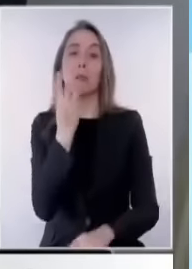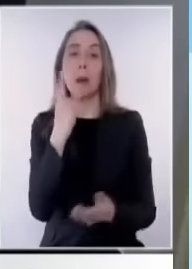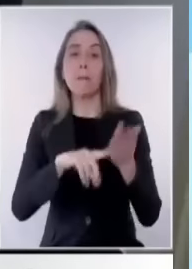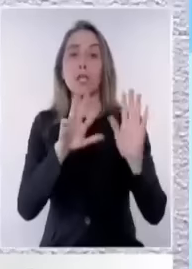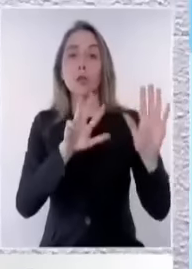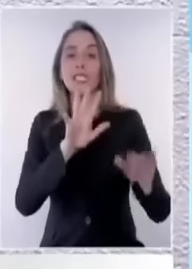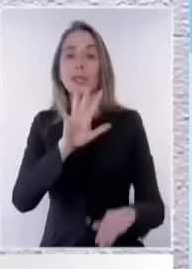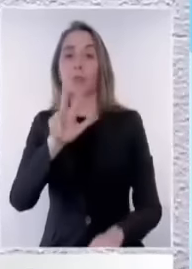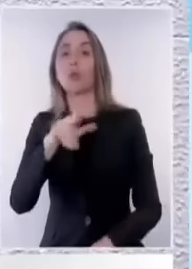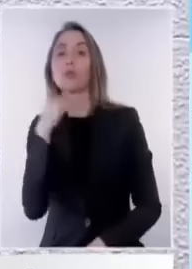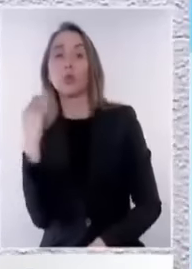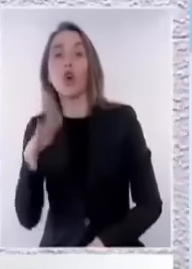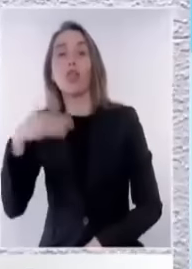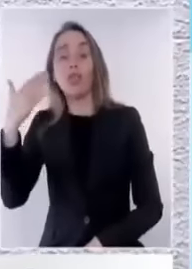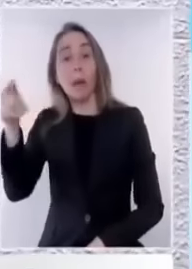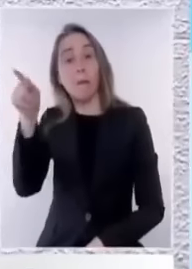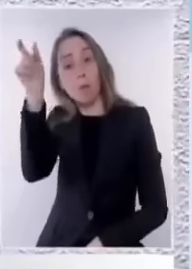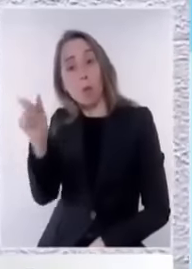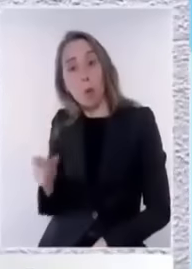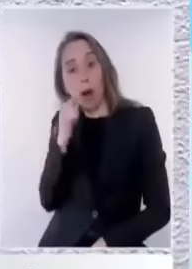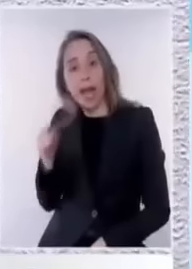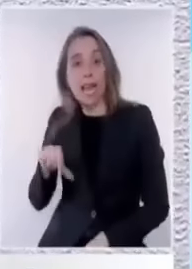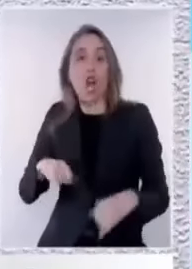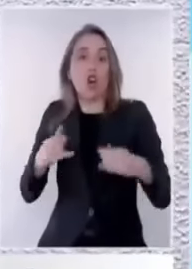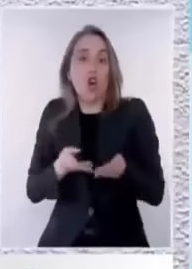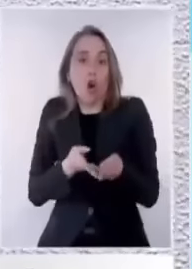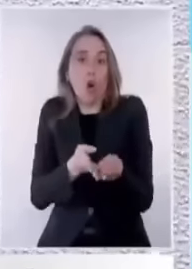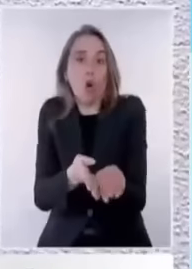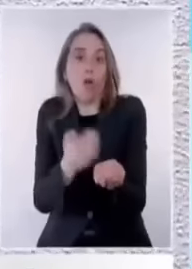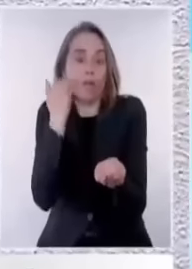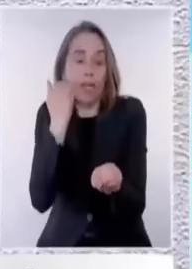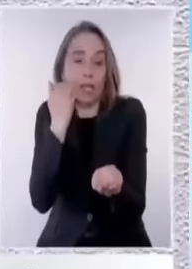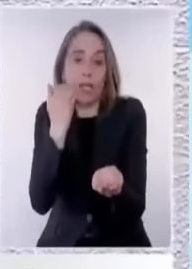58, y él vino, porque él después, a todos